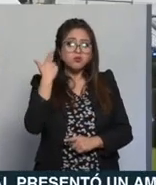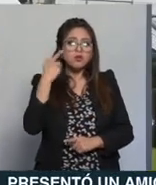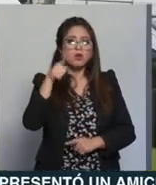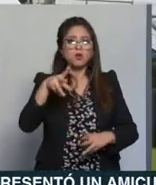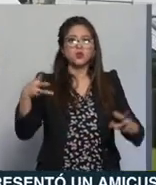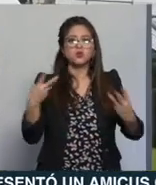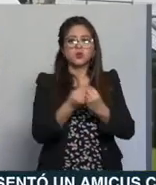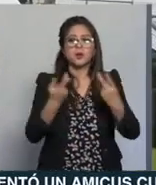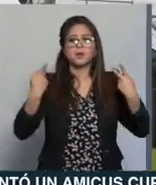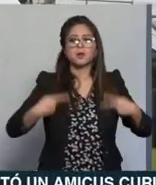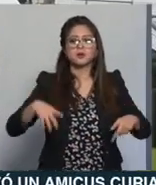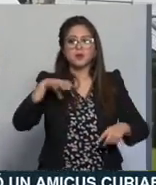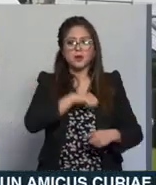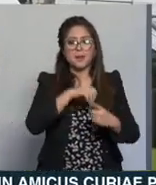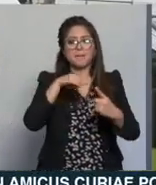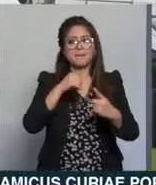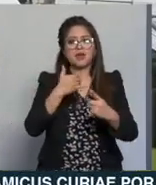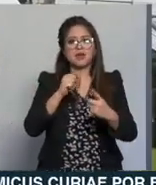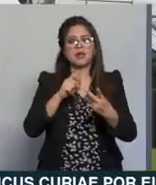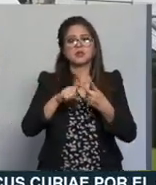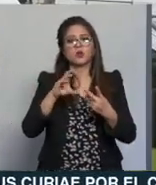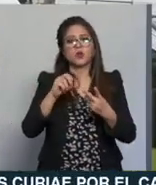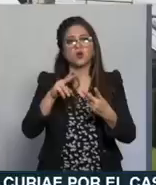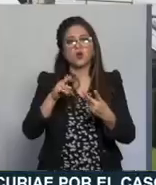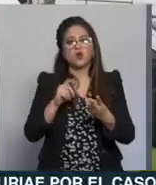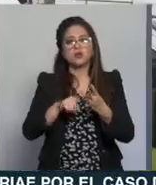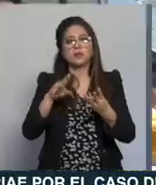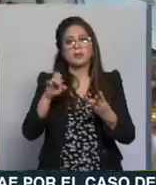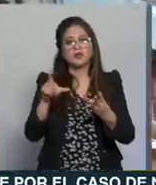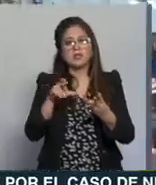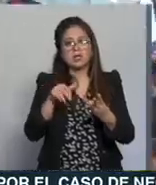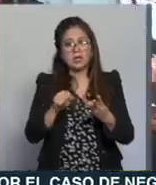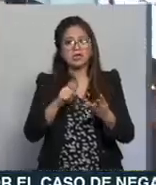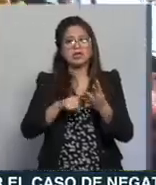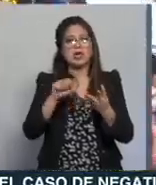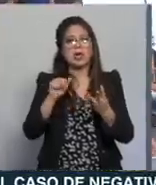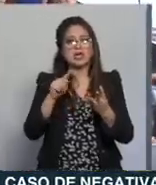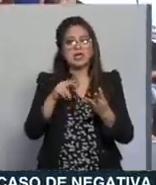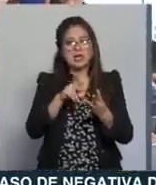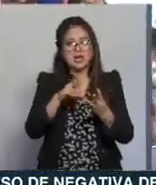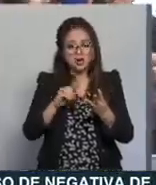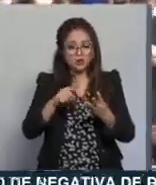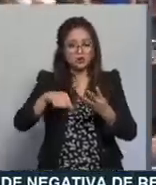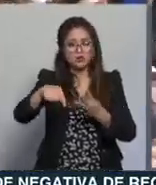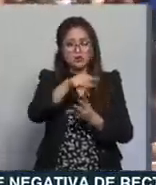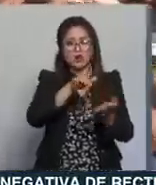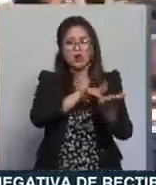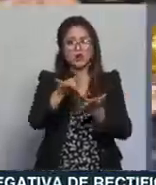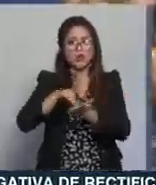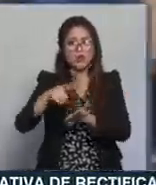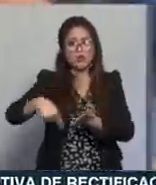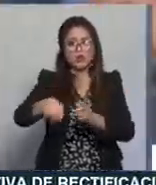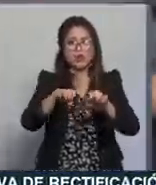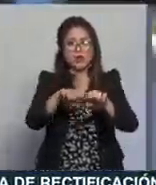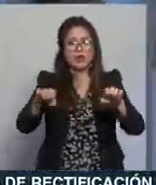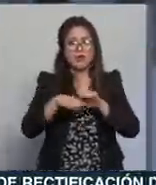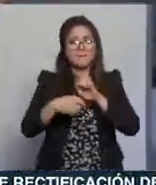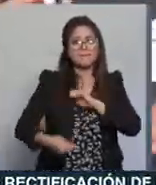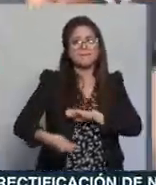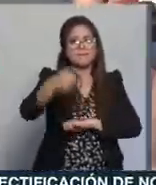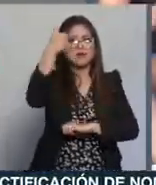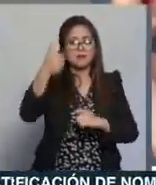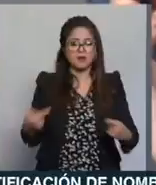los aficionados de Mayas, Cóndors, Mexicas y Artilleros para apoyar a los equipos en su primer encuentro de este